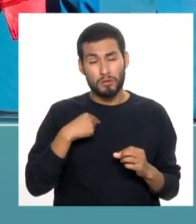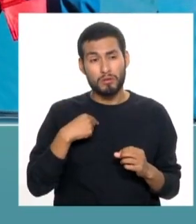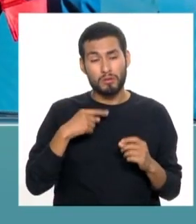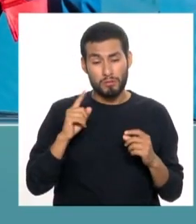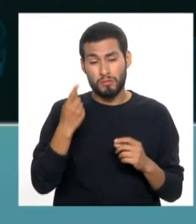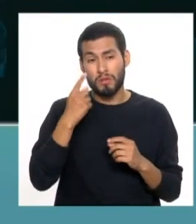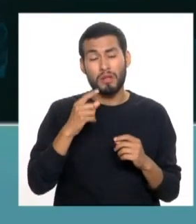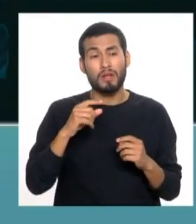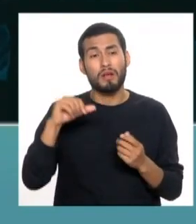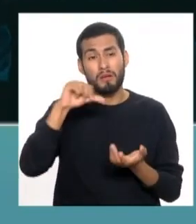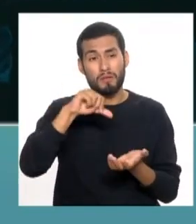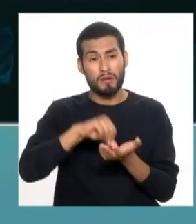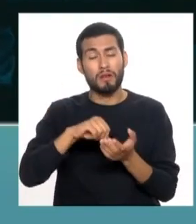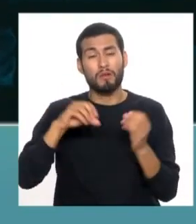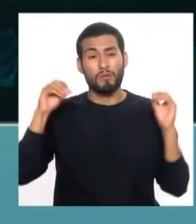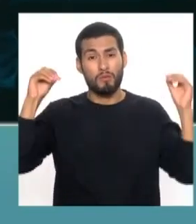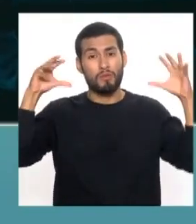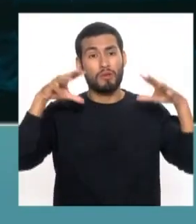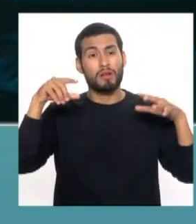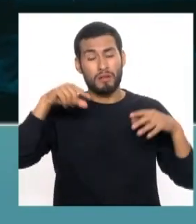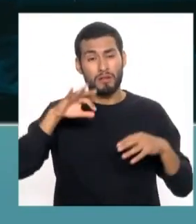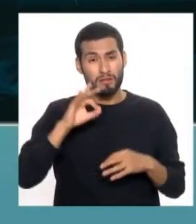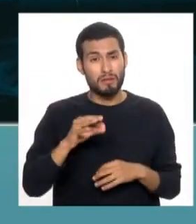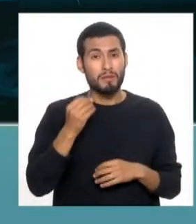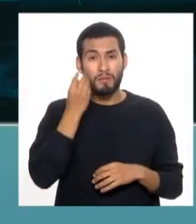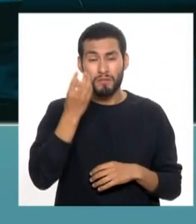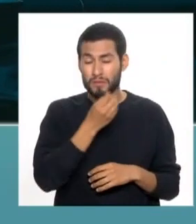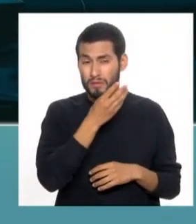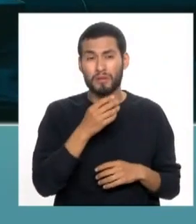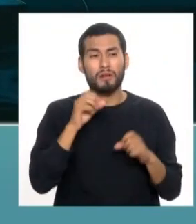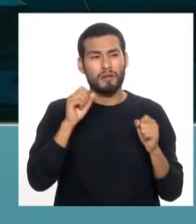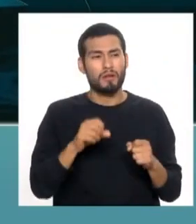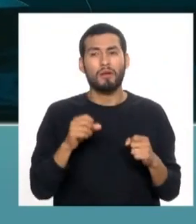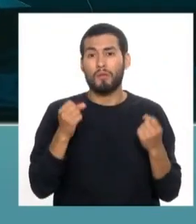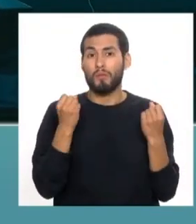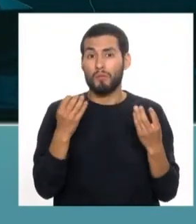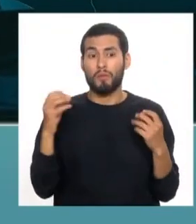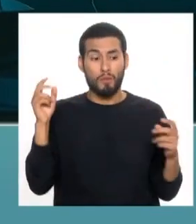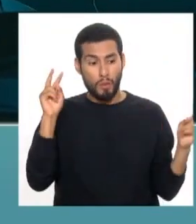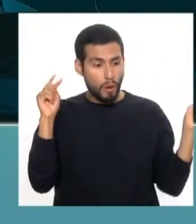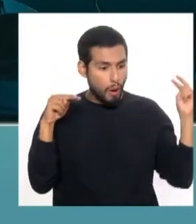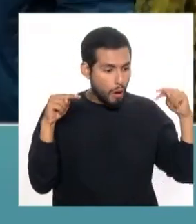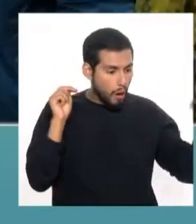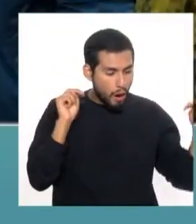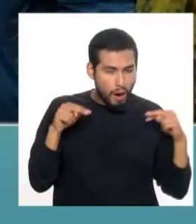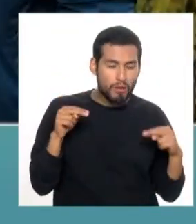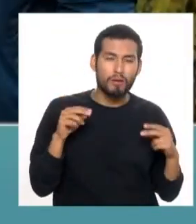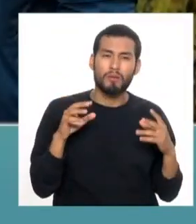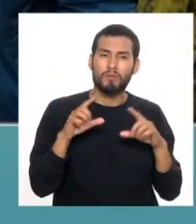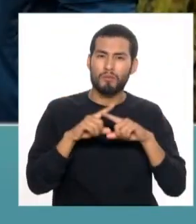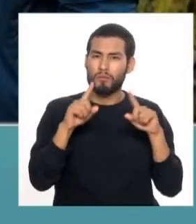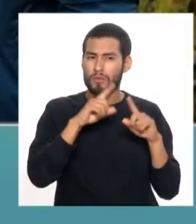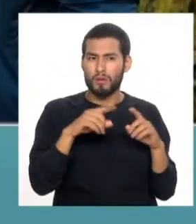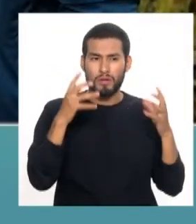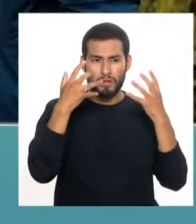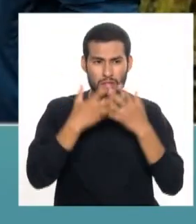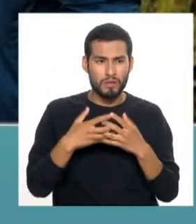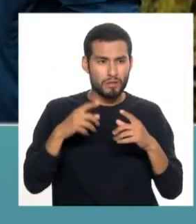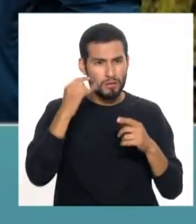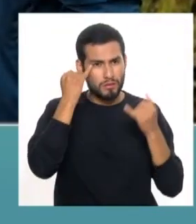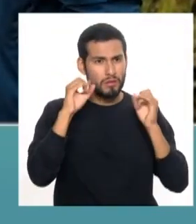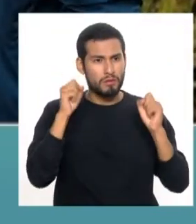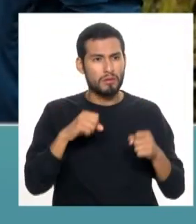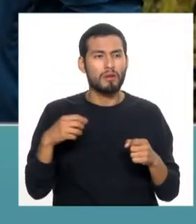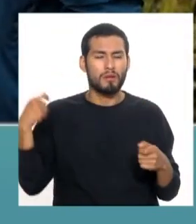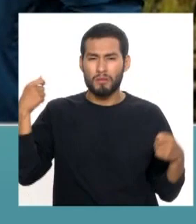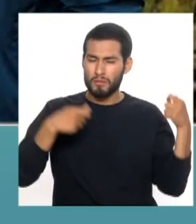primer parque del mundo iluminándose con energía de las plantas, creo que van a venir muchas empresas, muchos inversionistas a